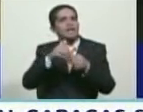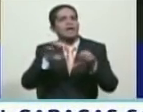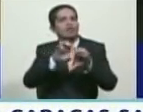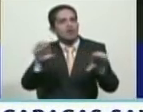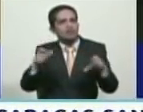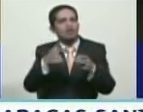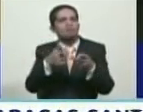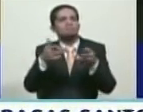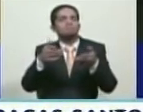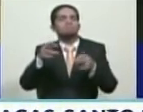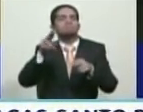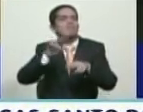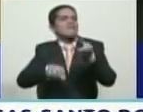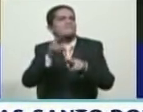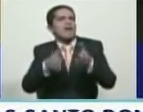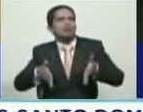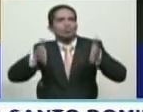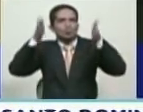infrastructure.